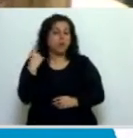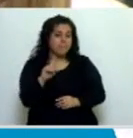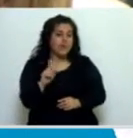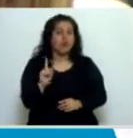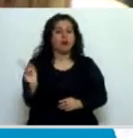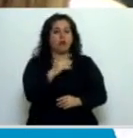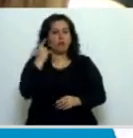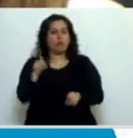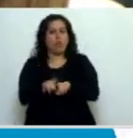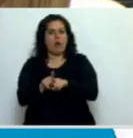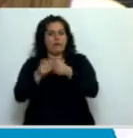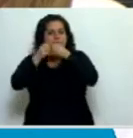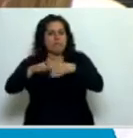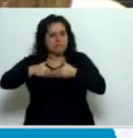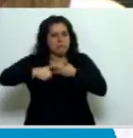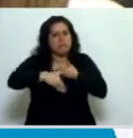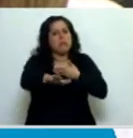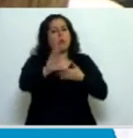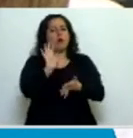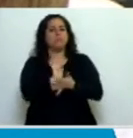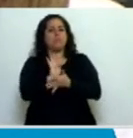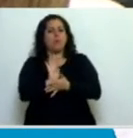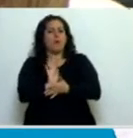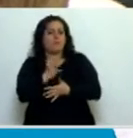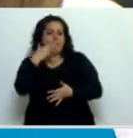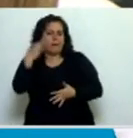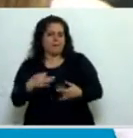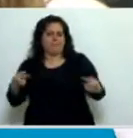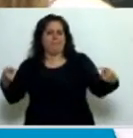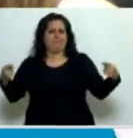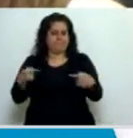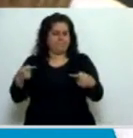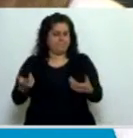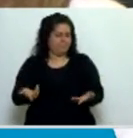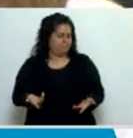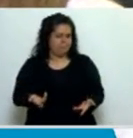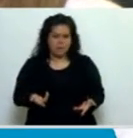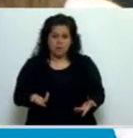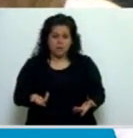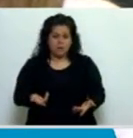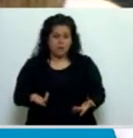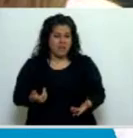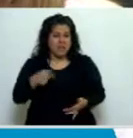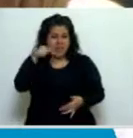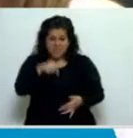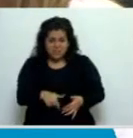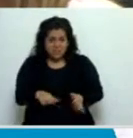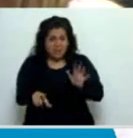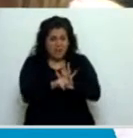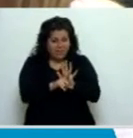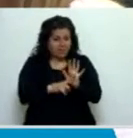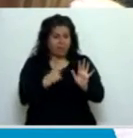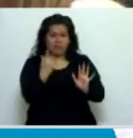calificar esta iniciativa es de una absoluta inutilidad jurídica. De ninguna manera esto sirve para